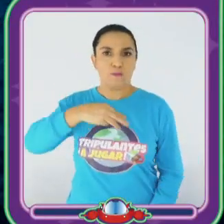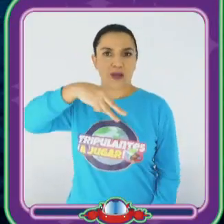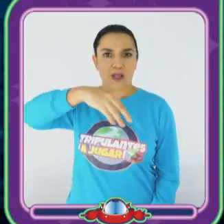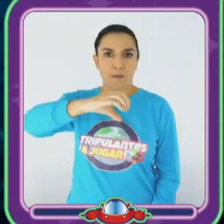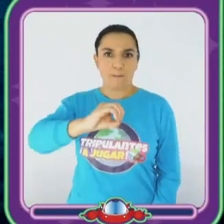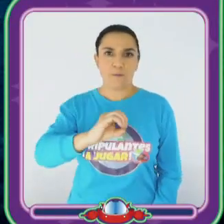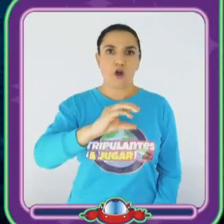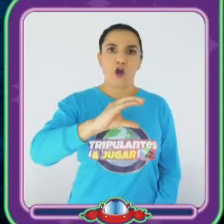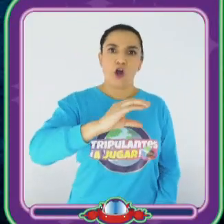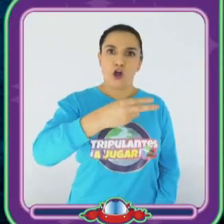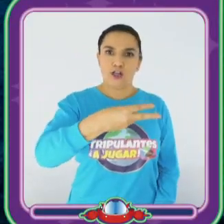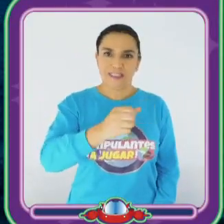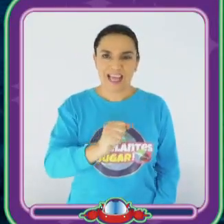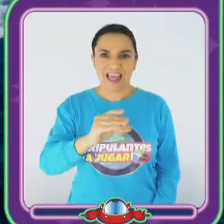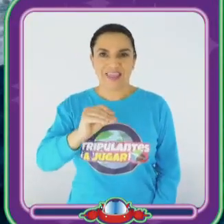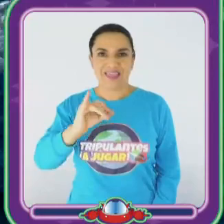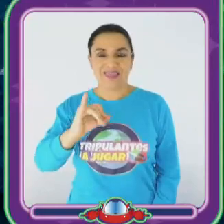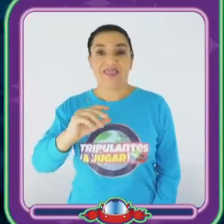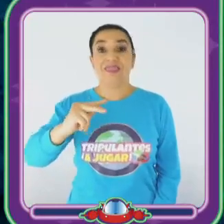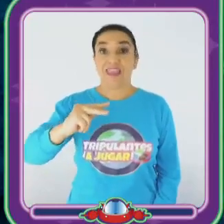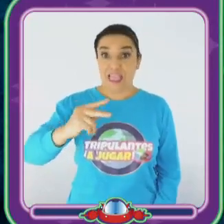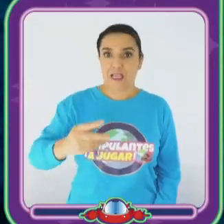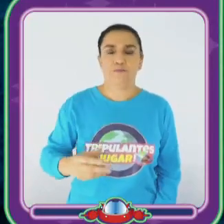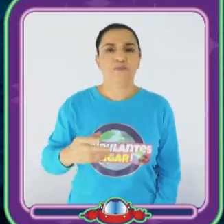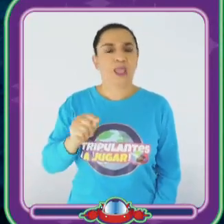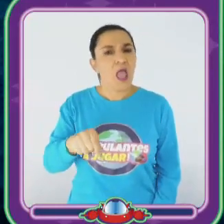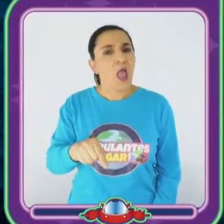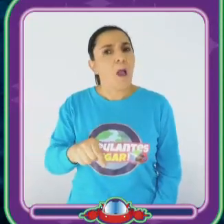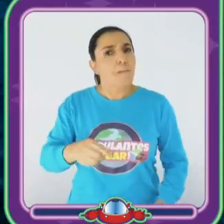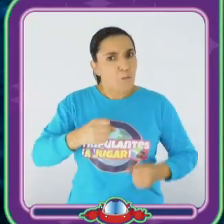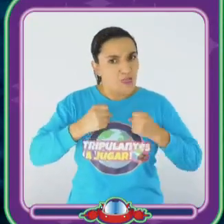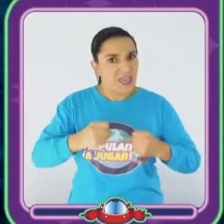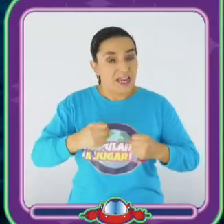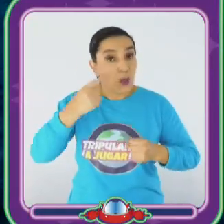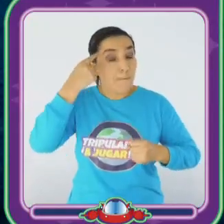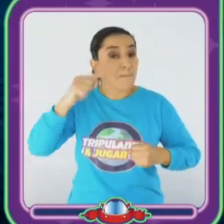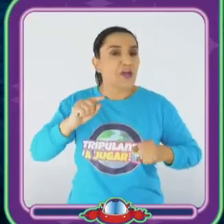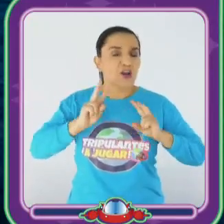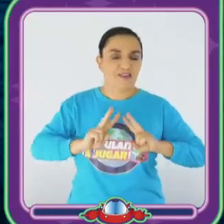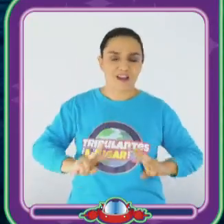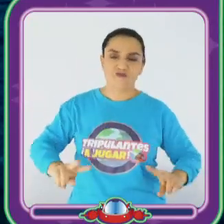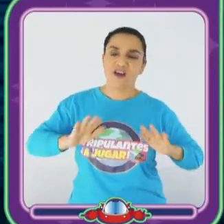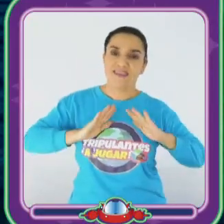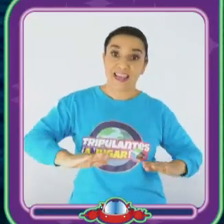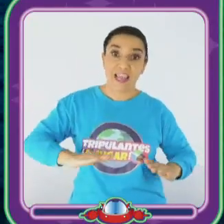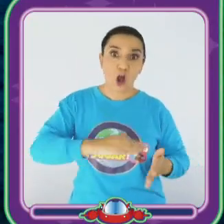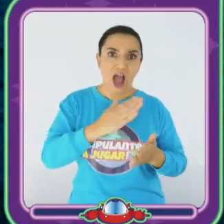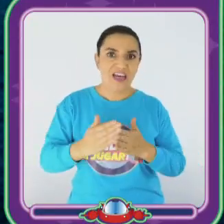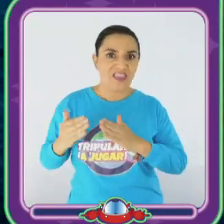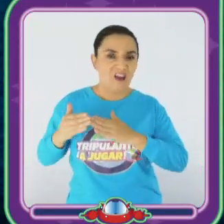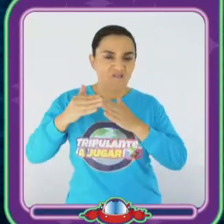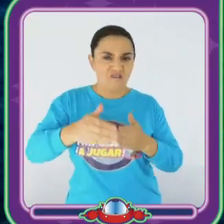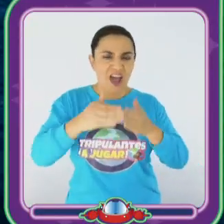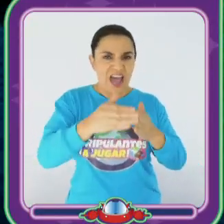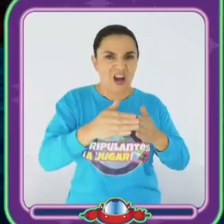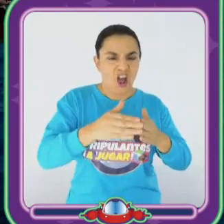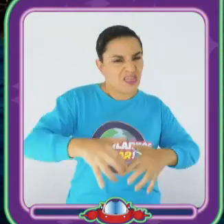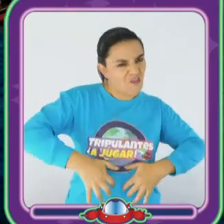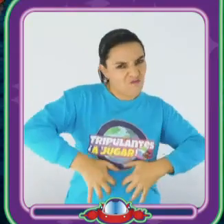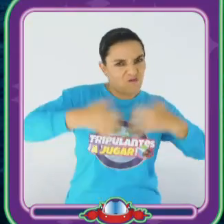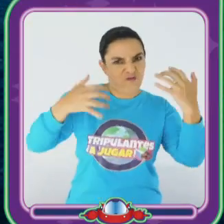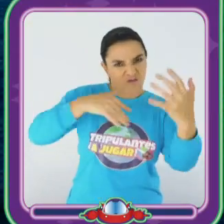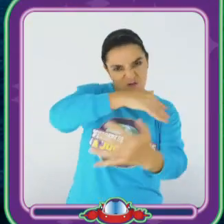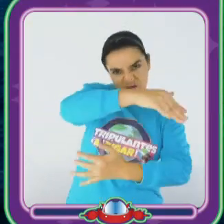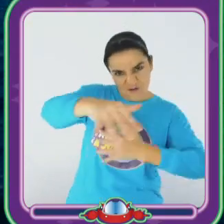Mocha Dick. A pesar de su poderío, era un animal pacífico y tranquilo. Hasta que se acercaba a los barcos, ahí su